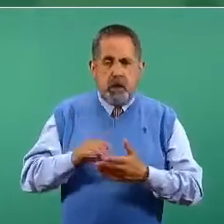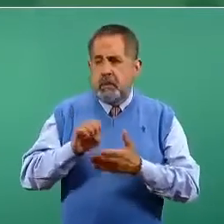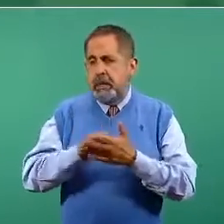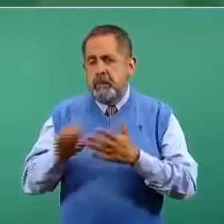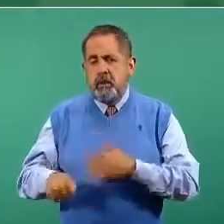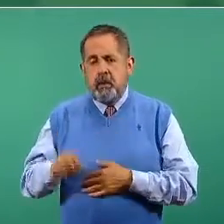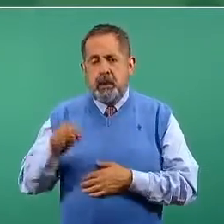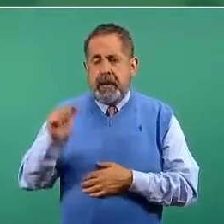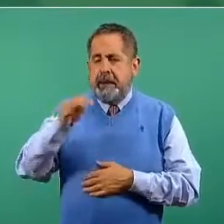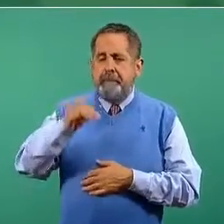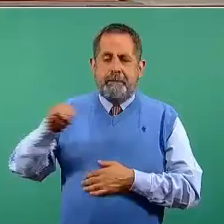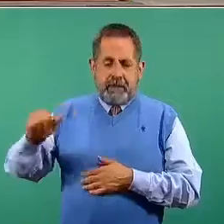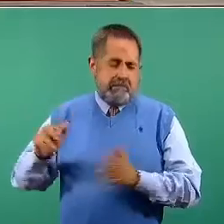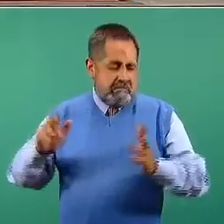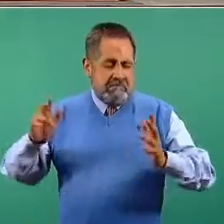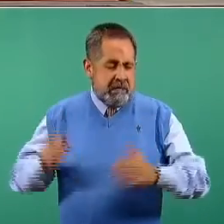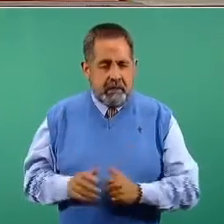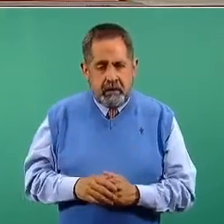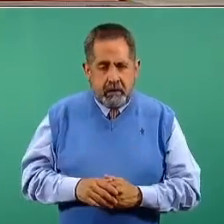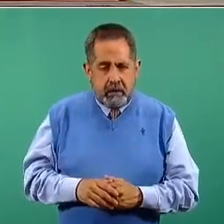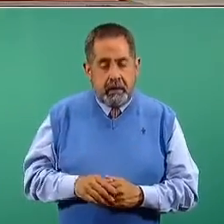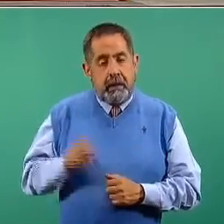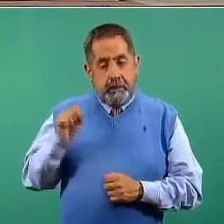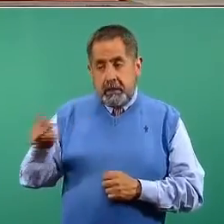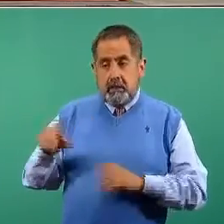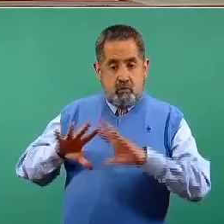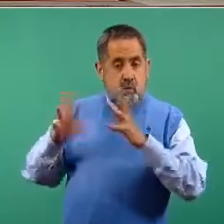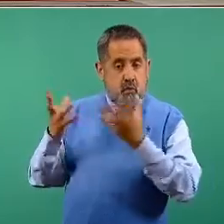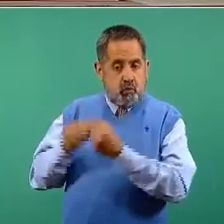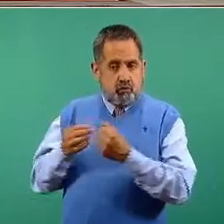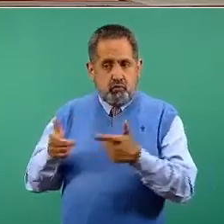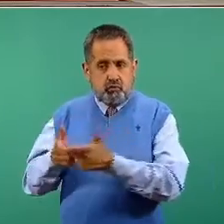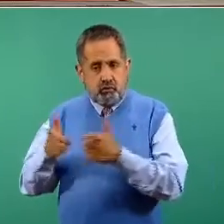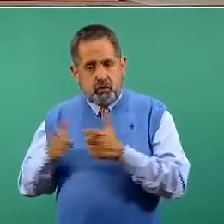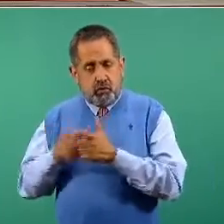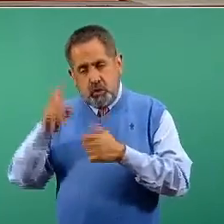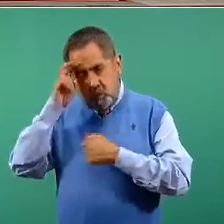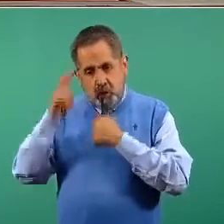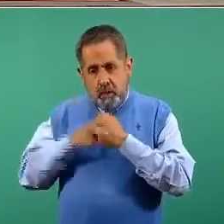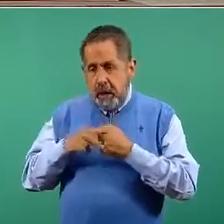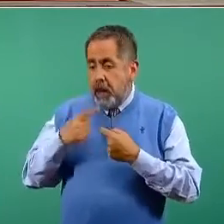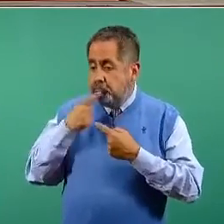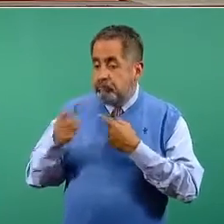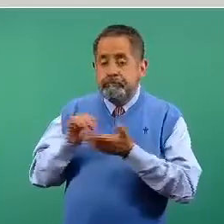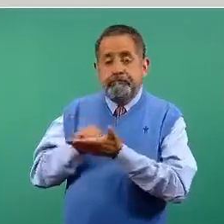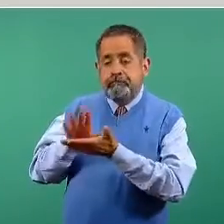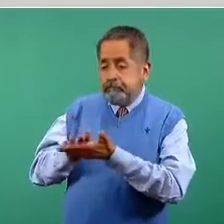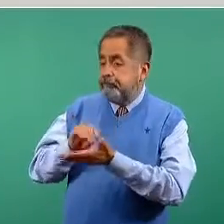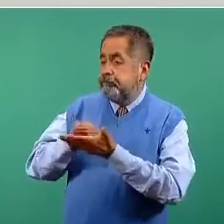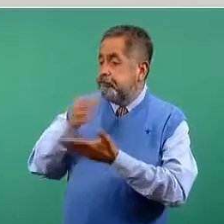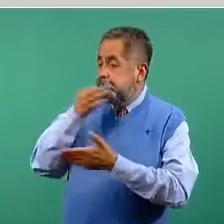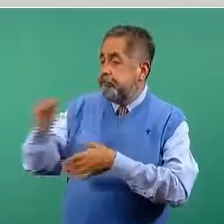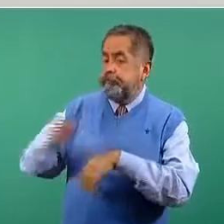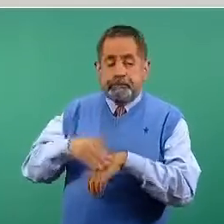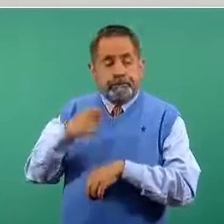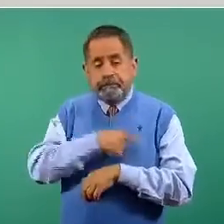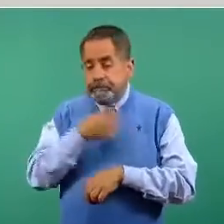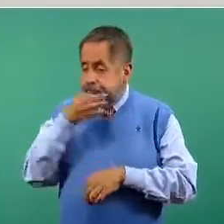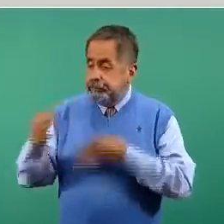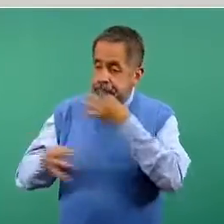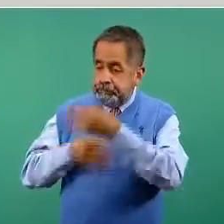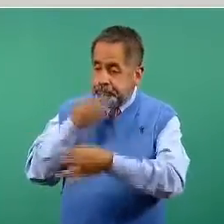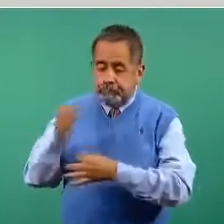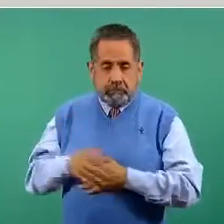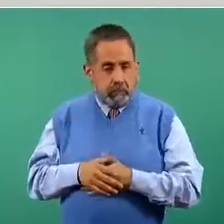por ejemplo, la EMA. De esta plataforma conjunta, en donde se han obviamente reportado todos estos eventos, hasta